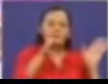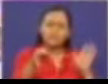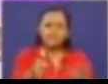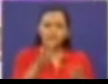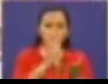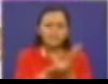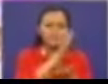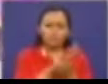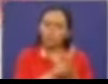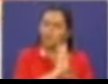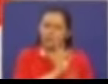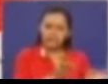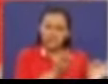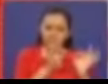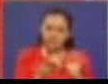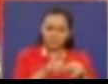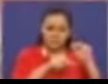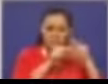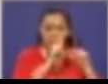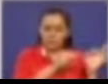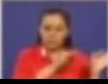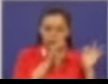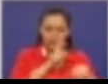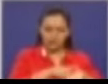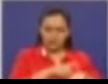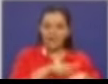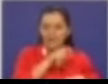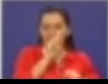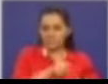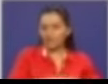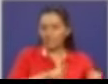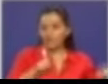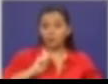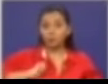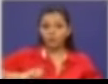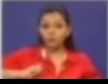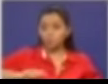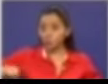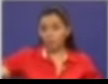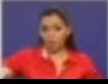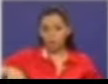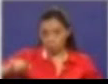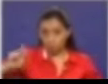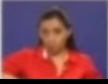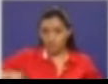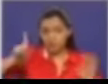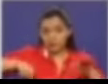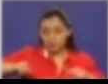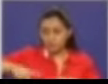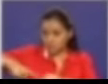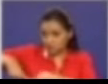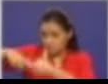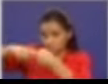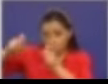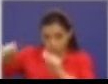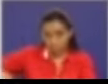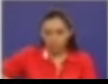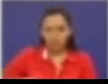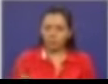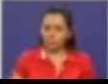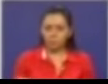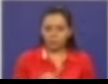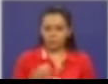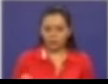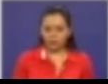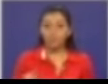milenio. ¿Sí se dan cuenta? Entonces, esta parte de aquí es mucho más manejable. Siempre dijimos que en